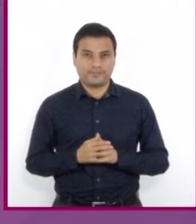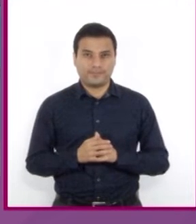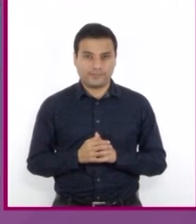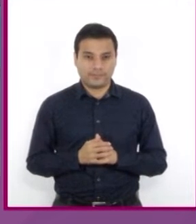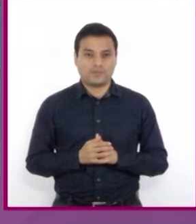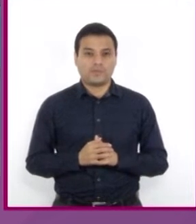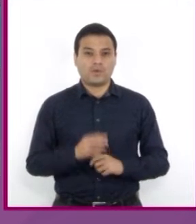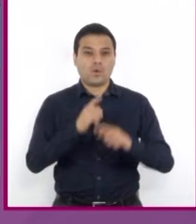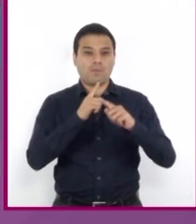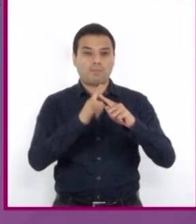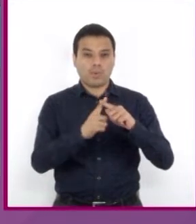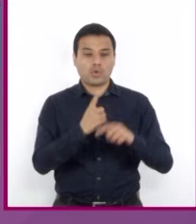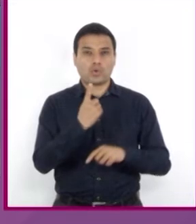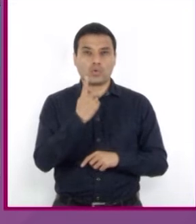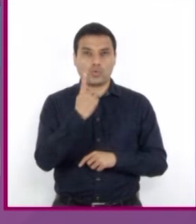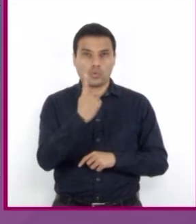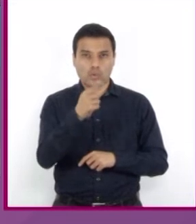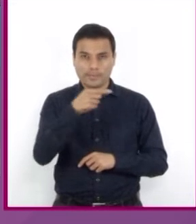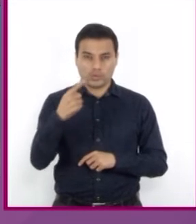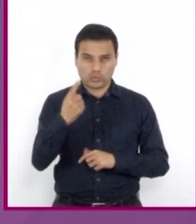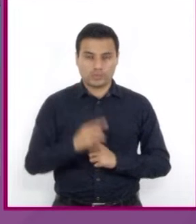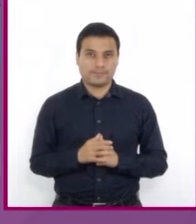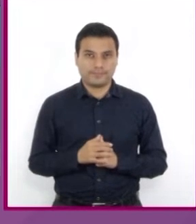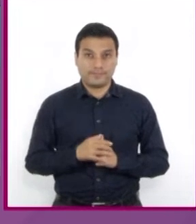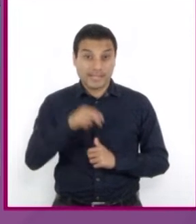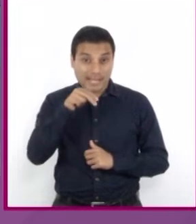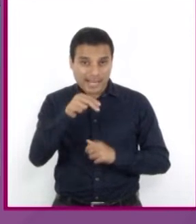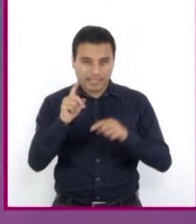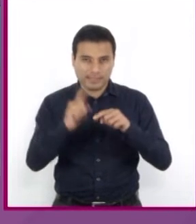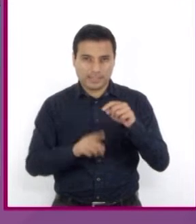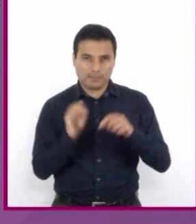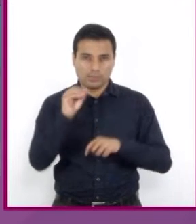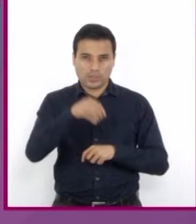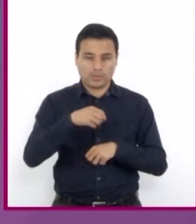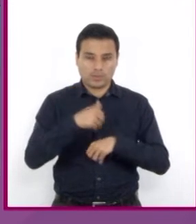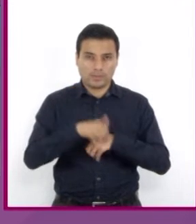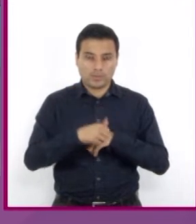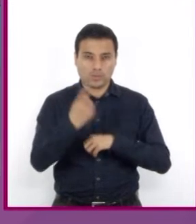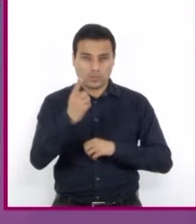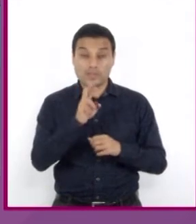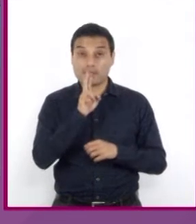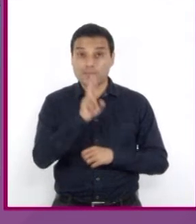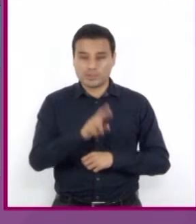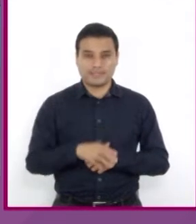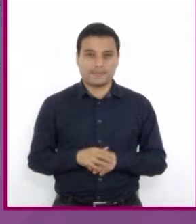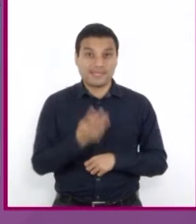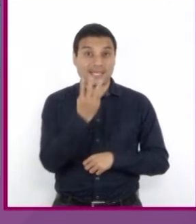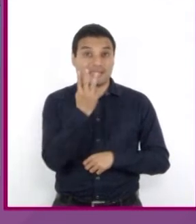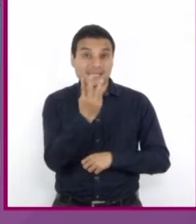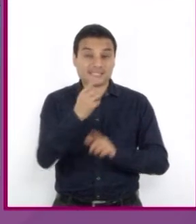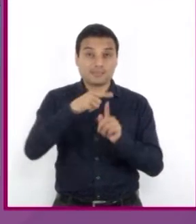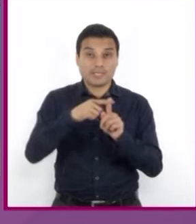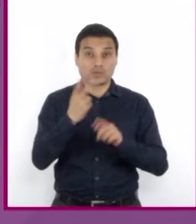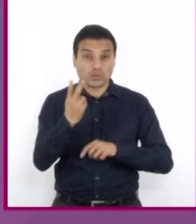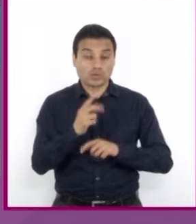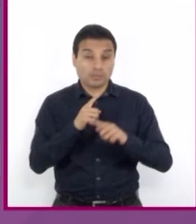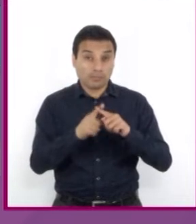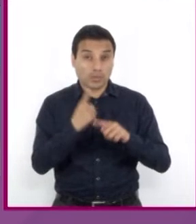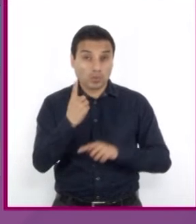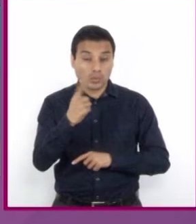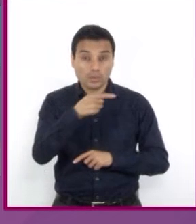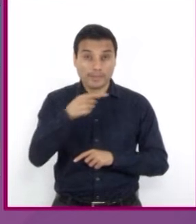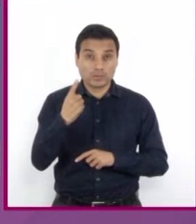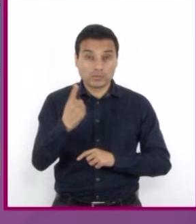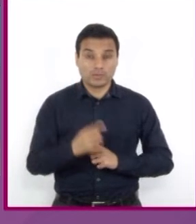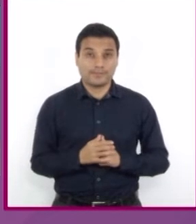multiplica a n menos 1, al sustituir n por el valor de 1 queda 3 más 2 por 1 menos